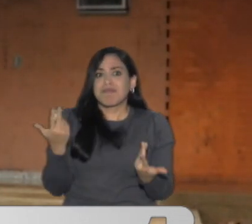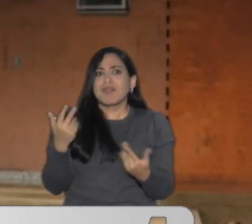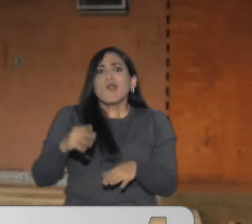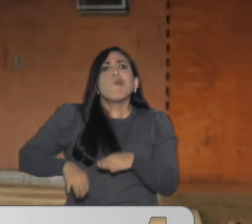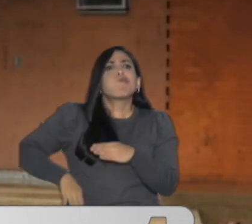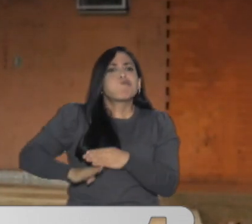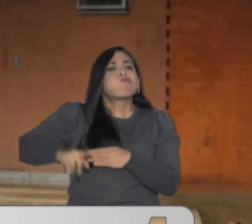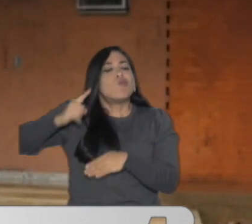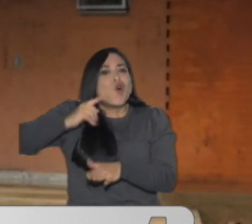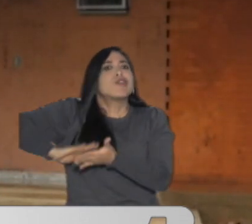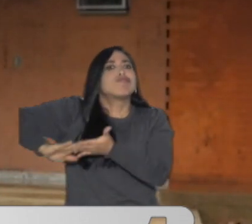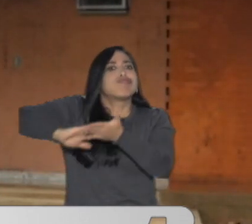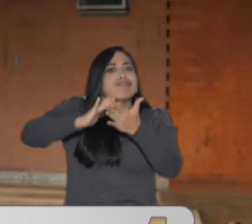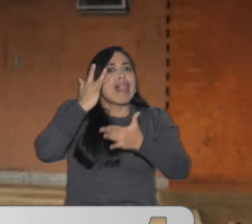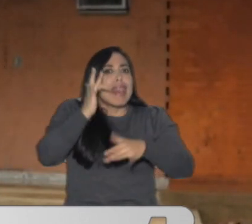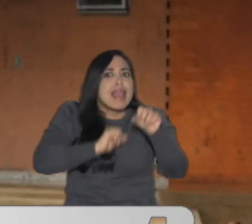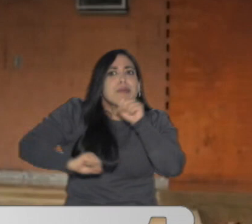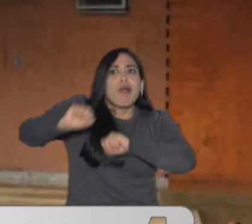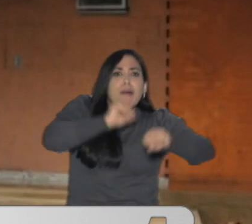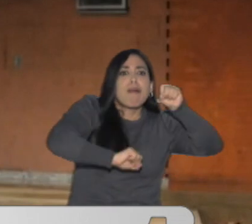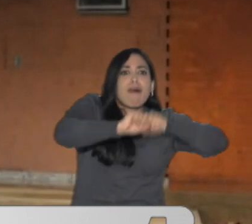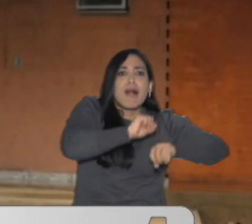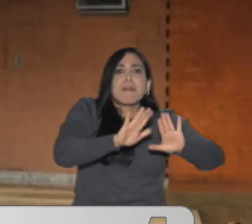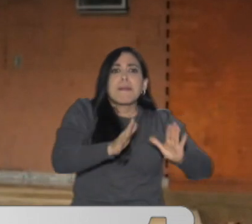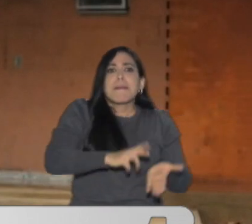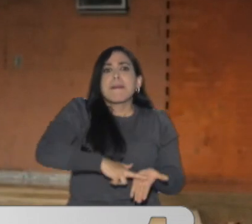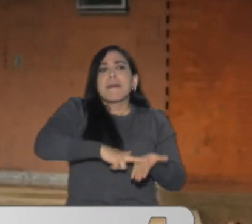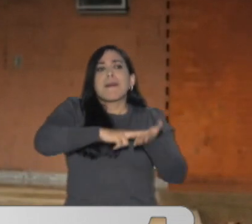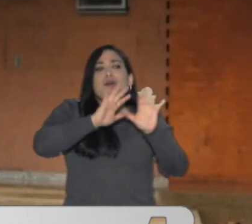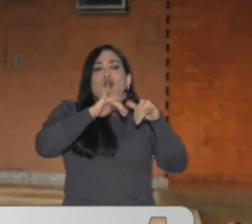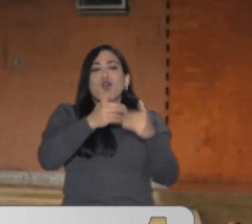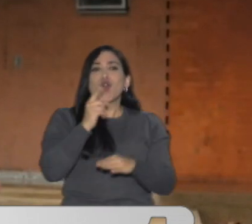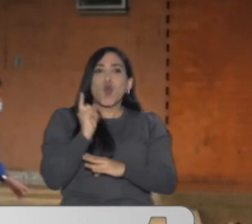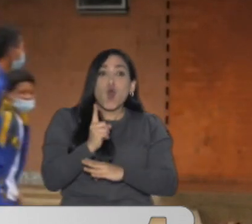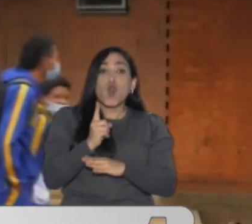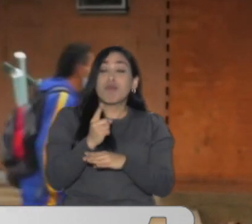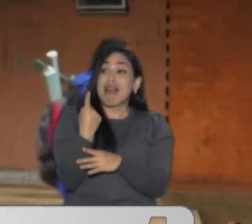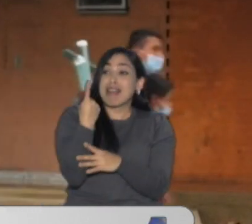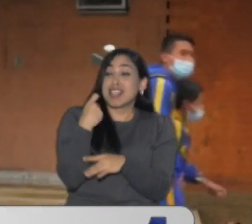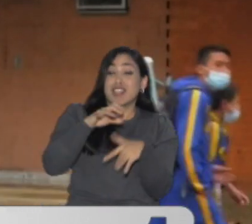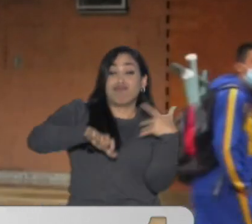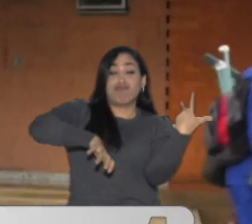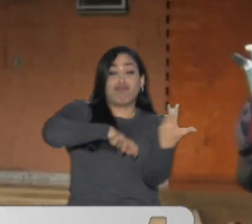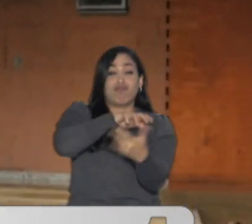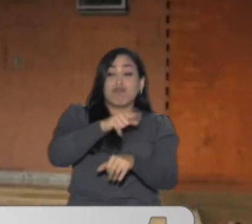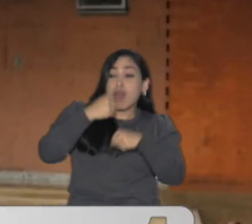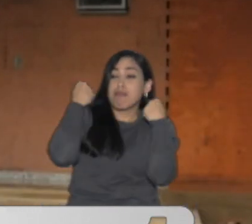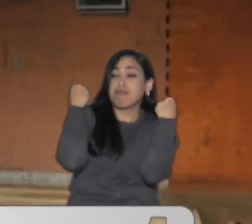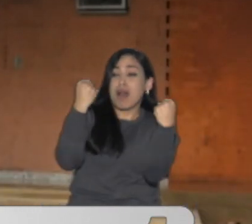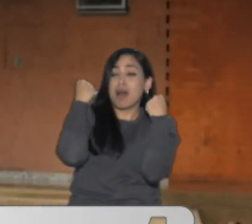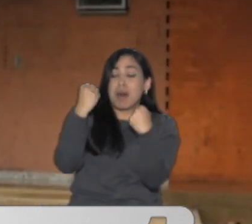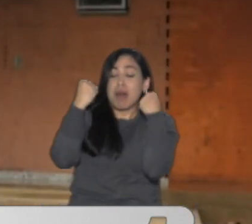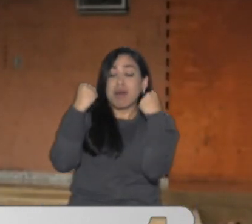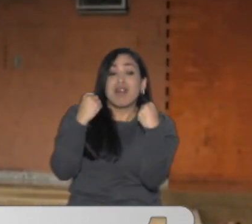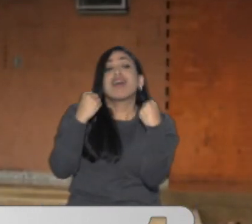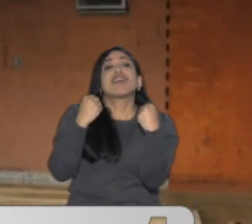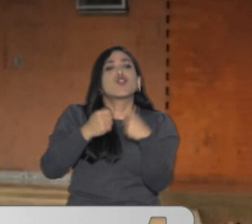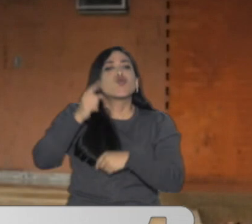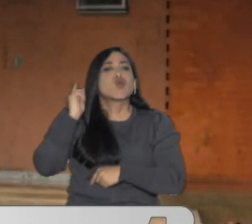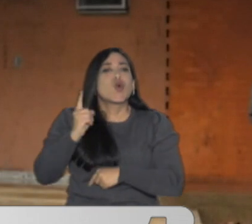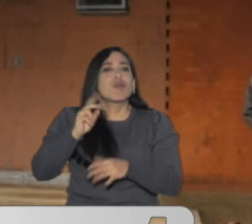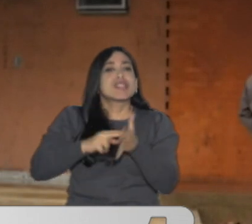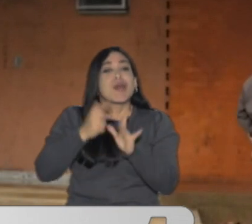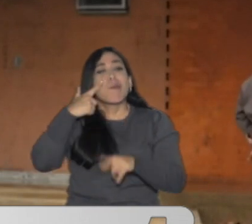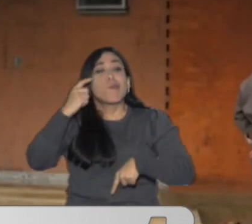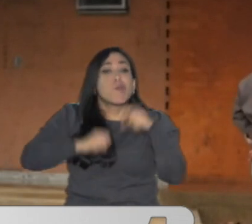todavía se adelantan trabajos de limpieza y de recuperación de este colegio luego de las fuertes protestas que se registraron en las últimas horas, presuntamente